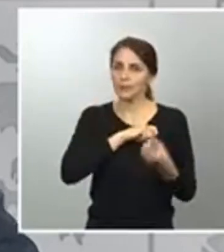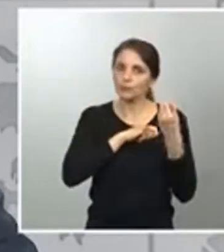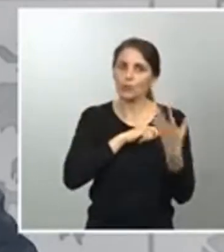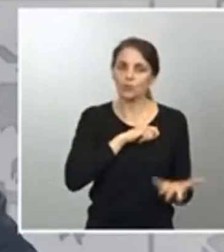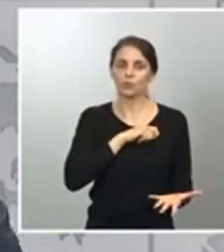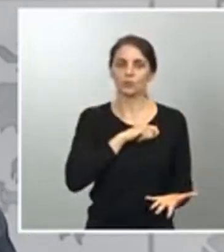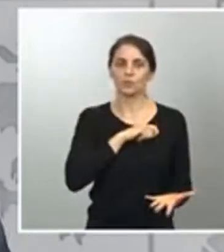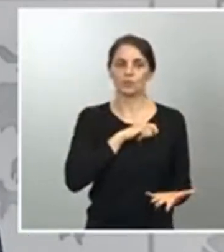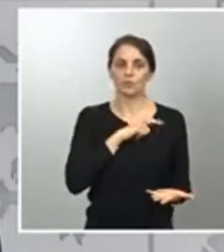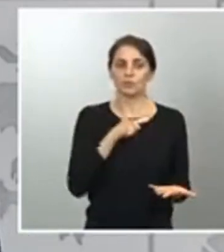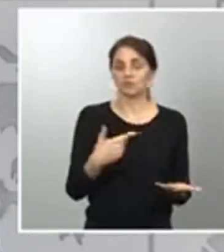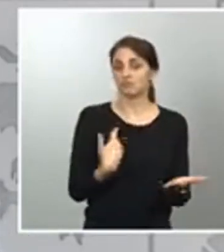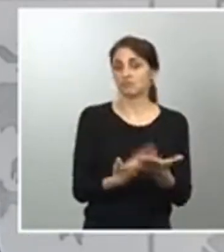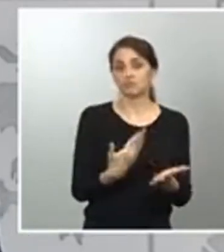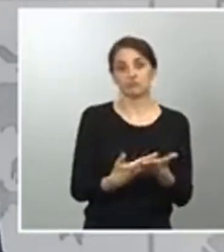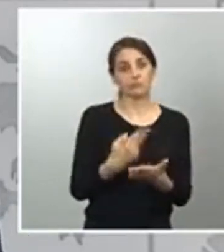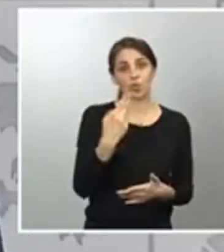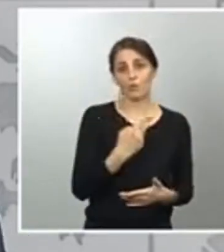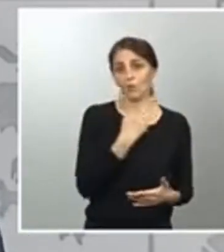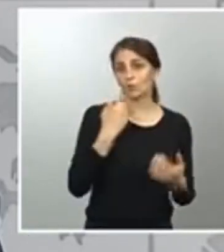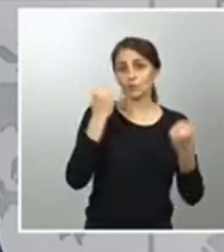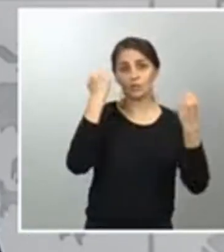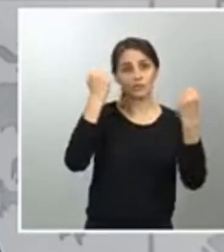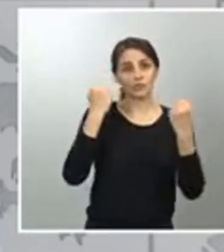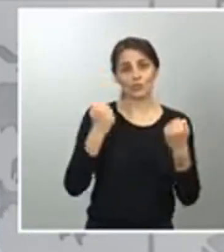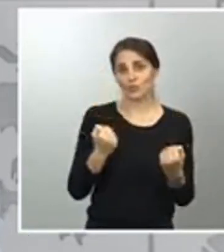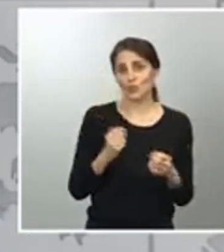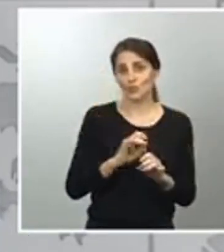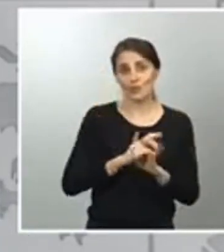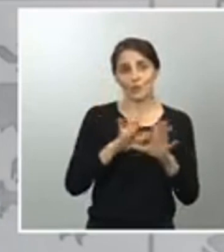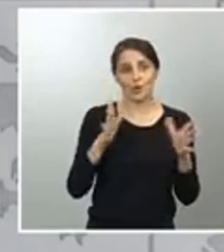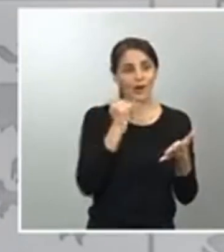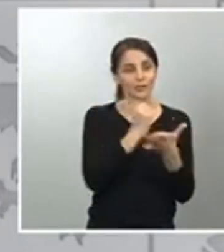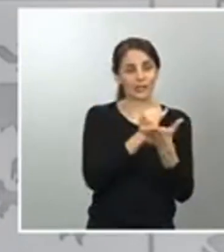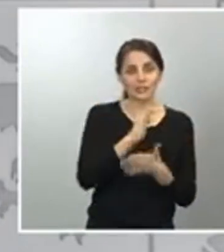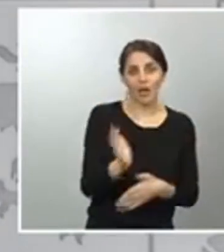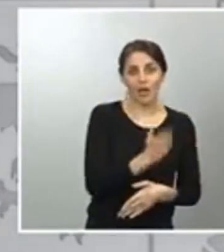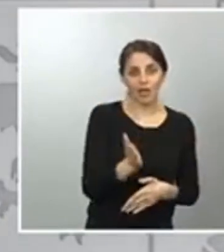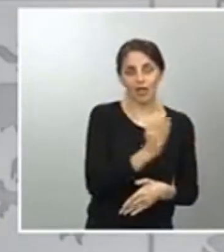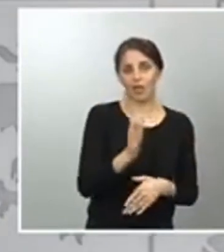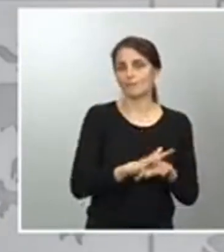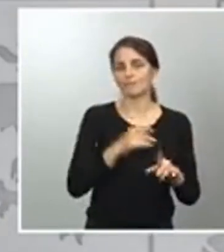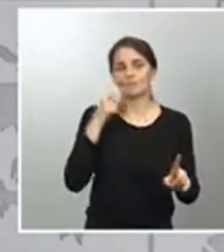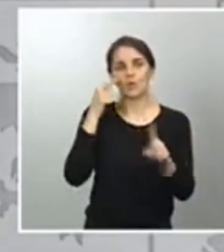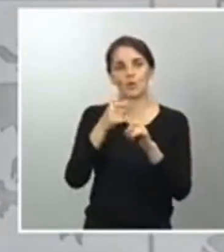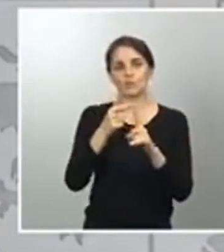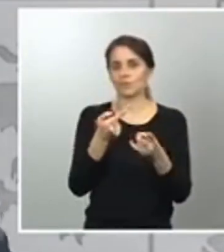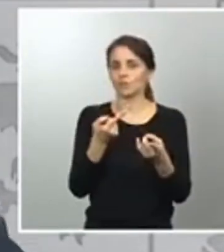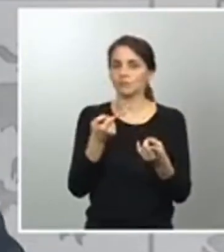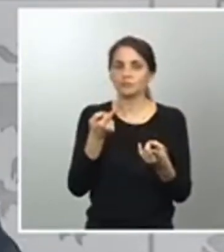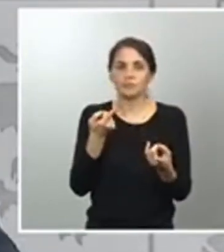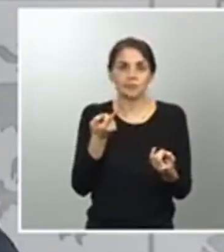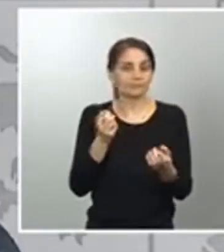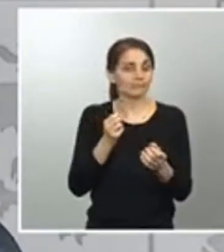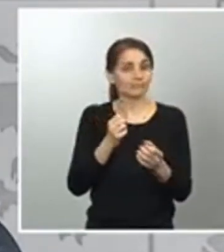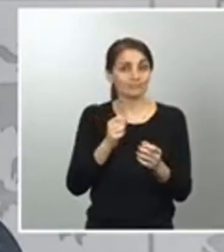de todas las instituciones por tratar de dar una respuesta urgente a un problema importante como es efectivamente saber